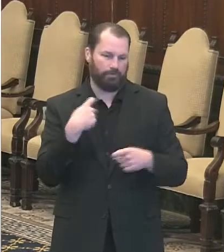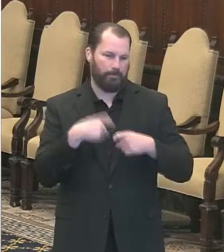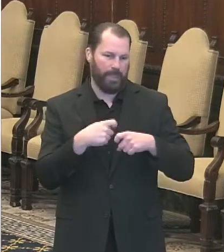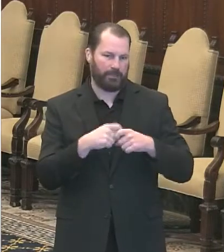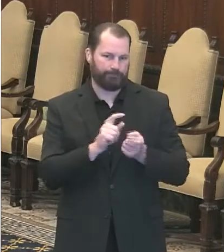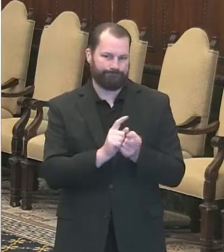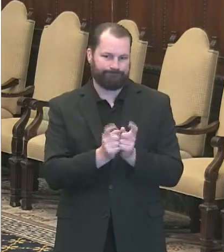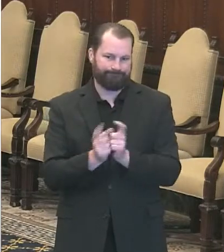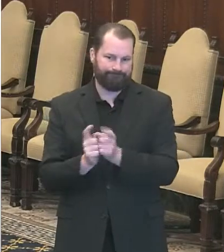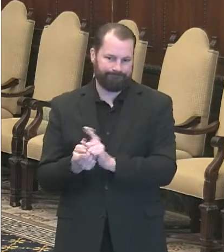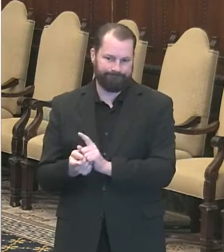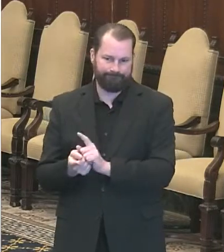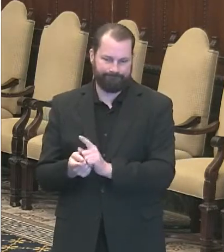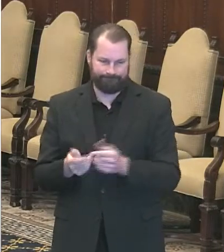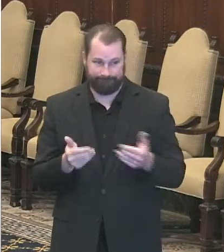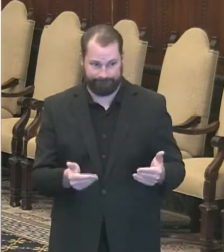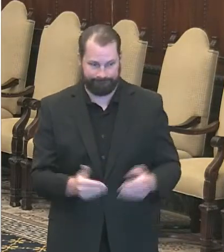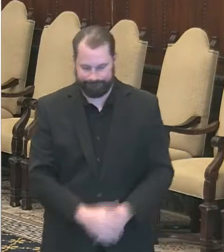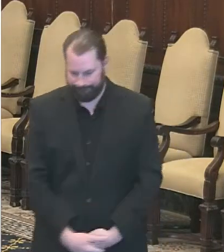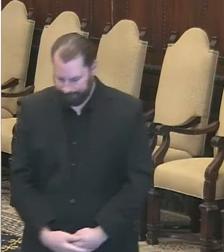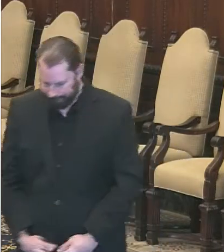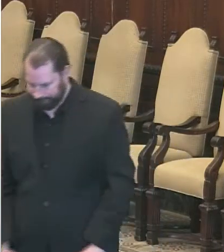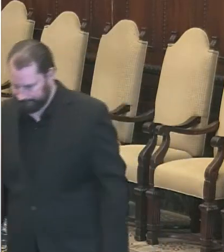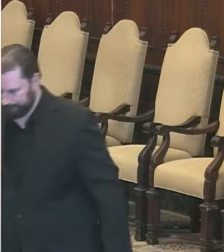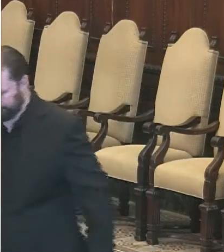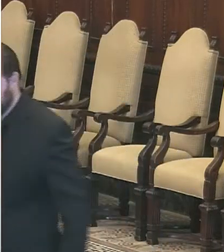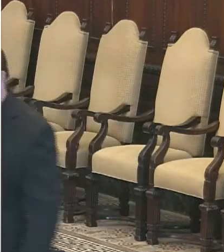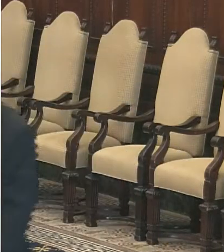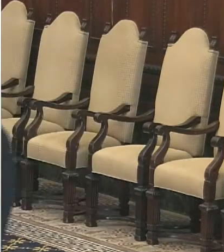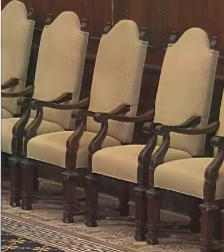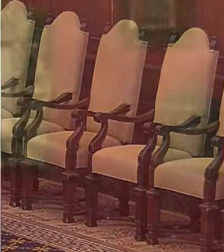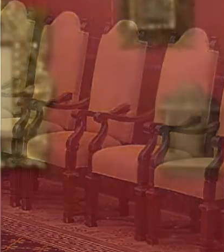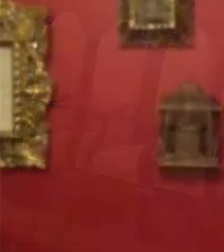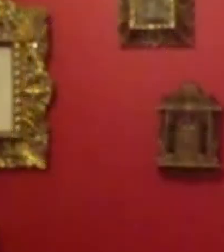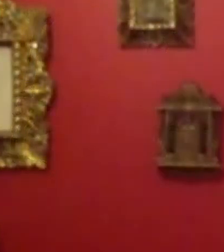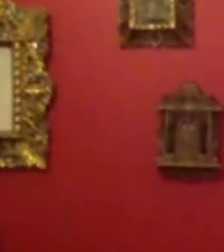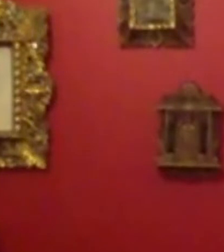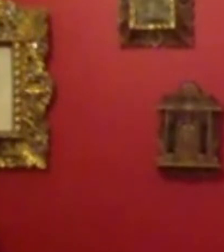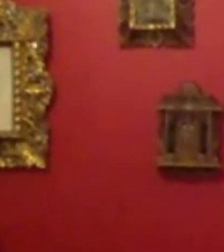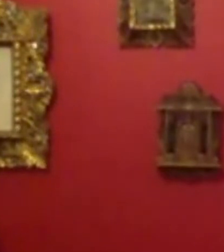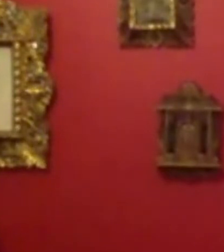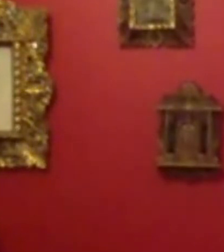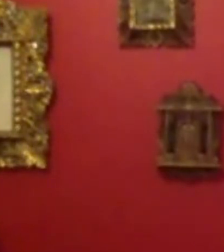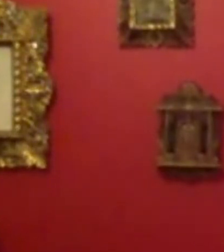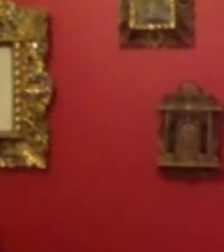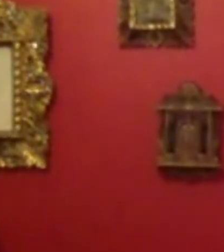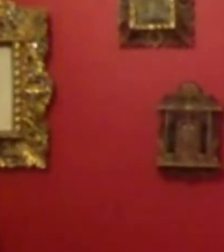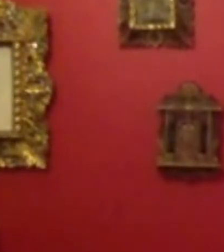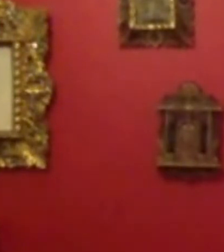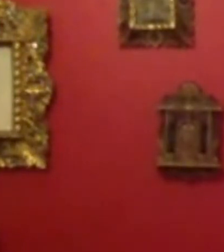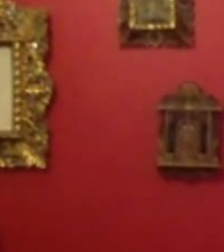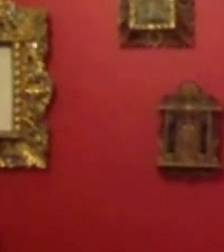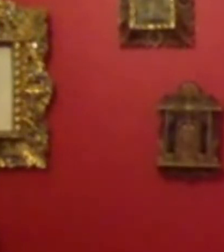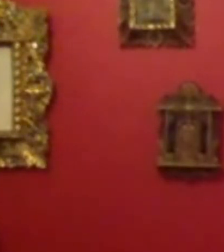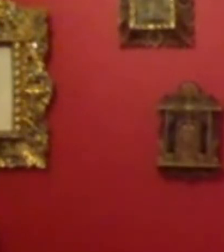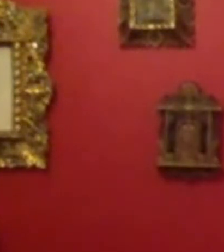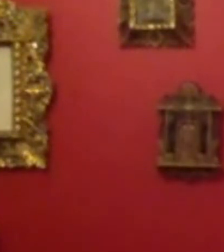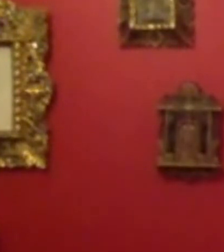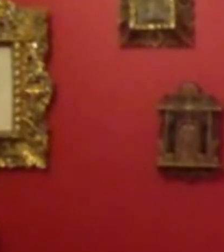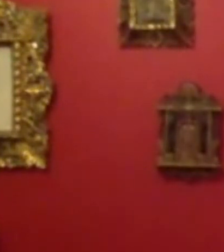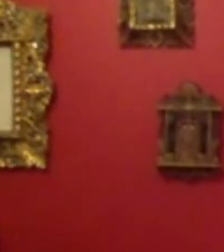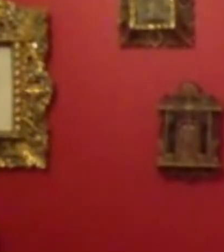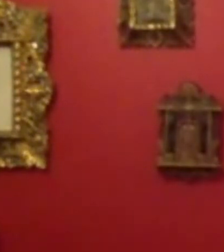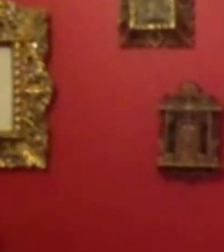today. Armando. Mensaje del alcalde Jim Kenney para el martes 12 de mayo del 2020. Buenas tardes a